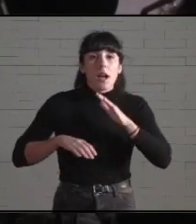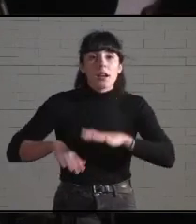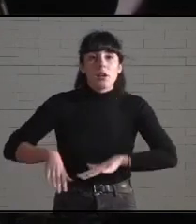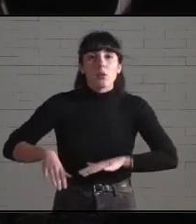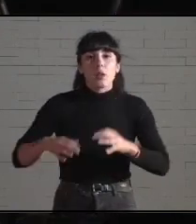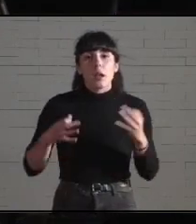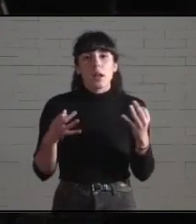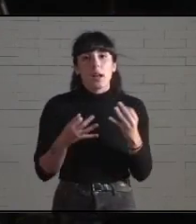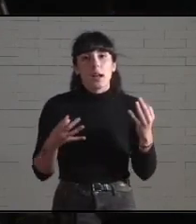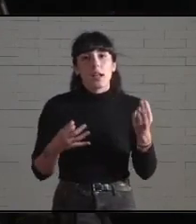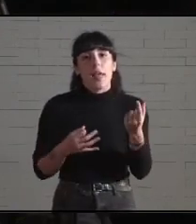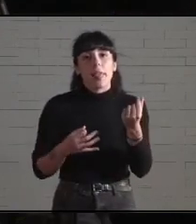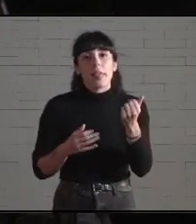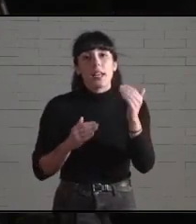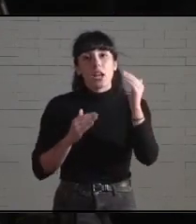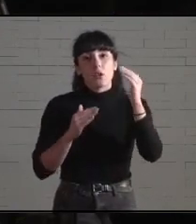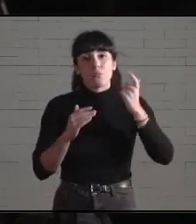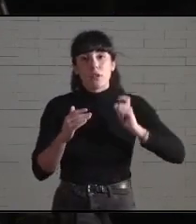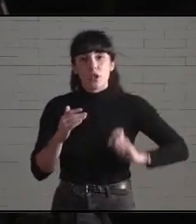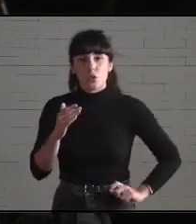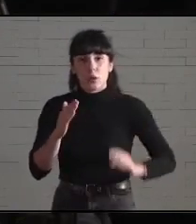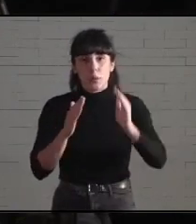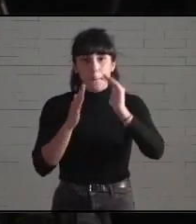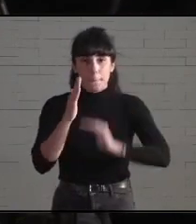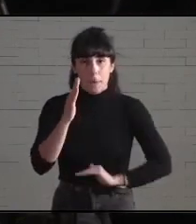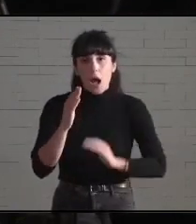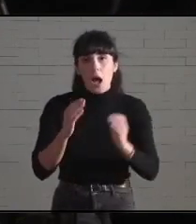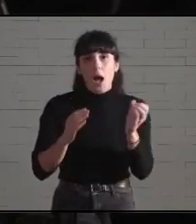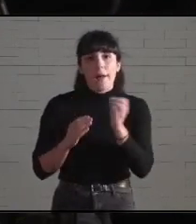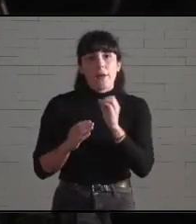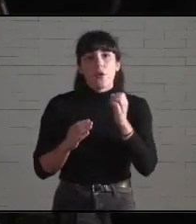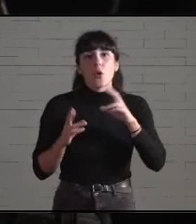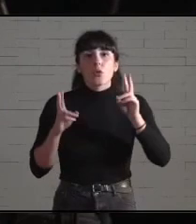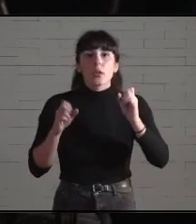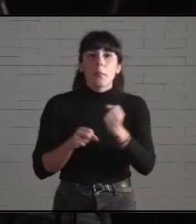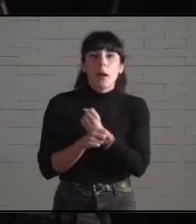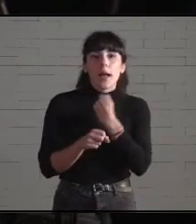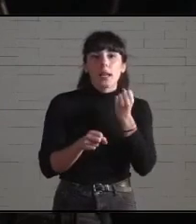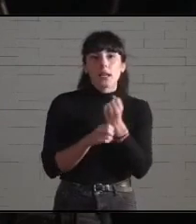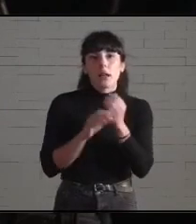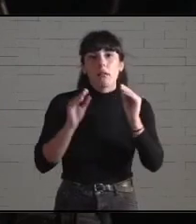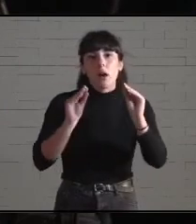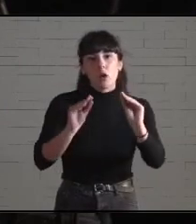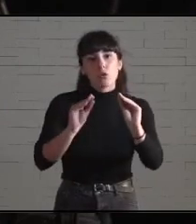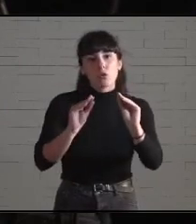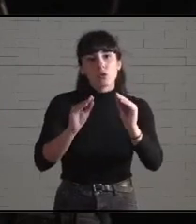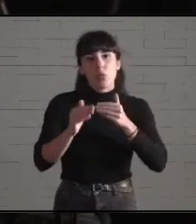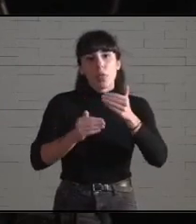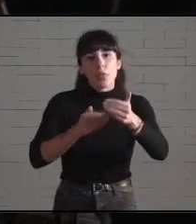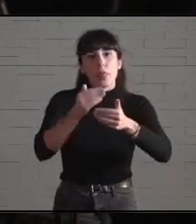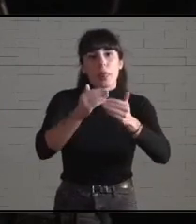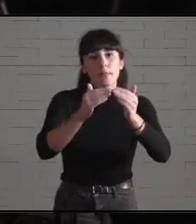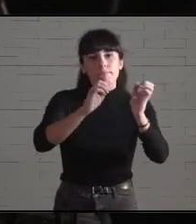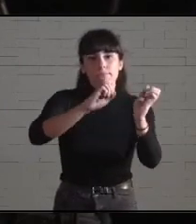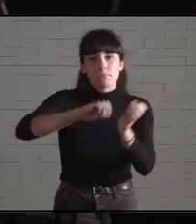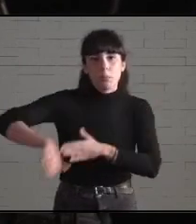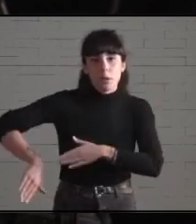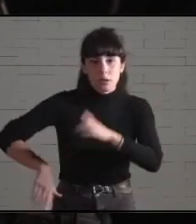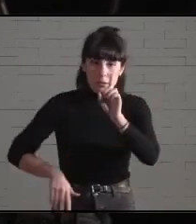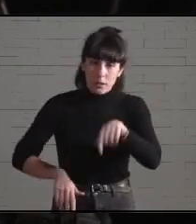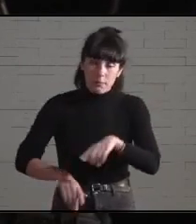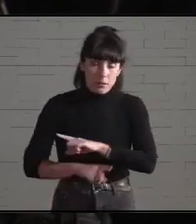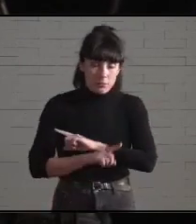una bajada de sueldo, a renunciar íntegramente a su carrera laboral. Entonces, bueno, pues yo